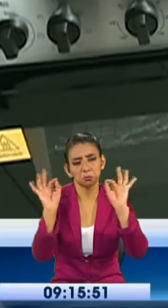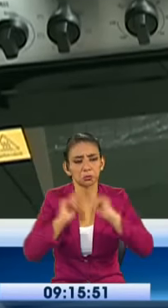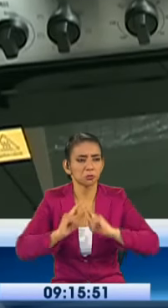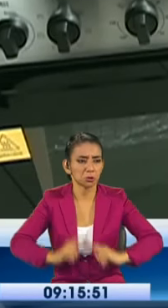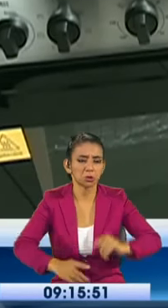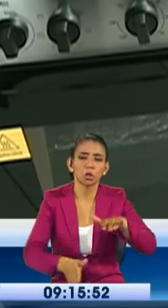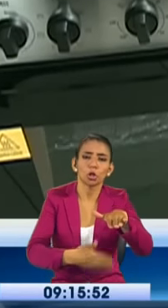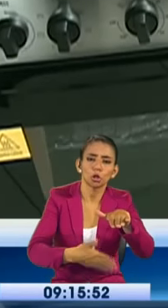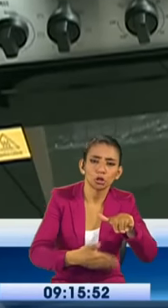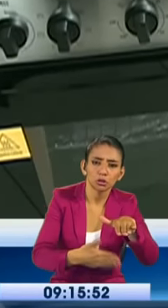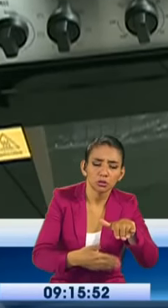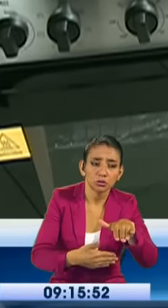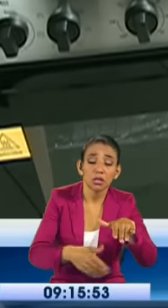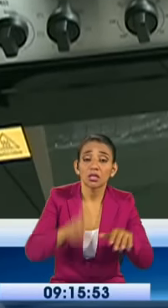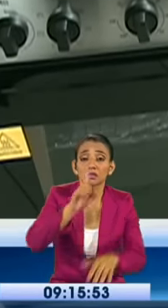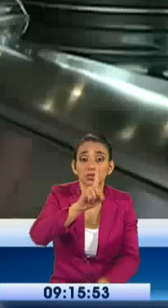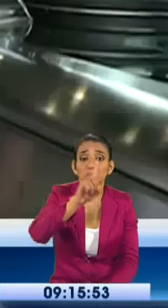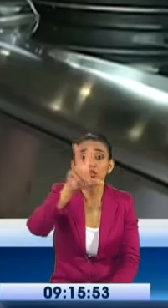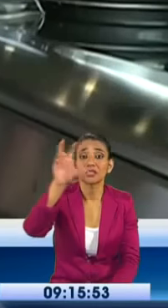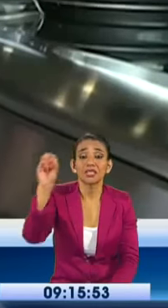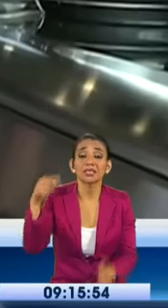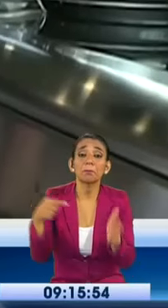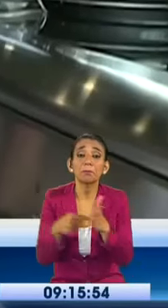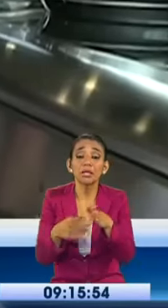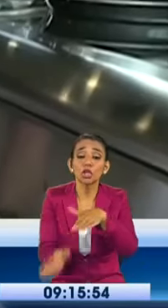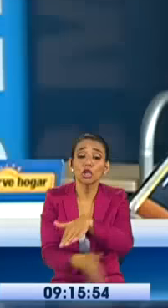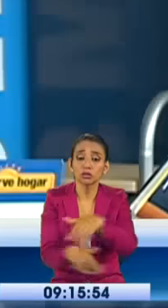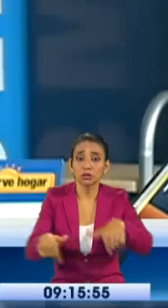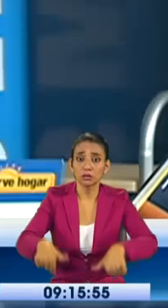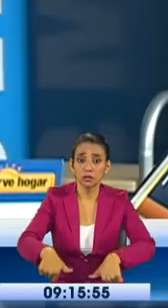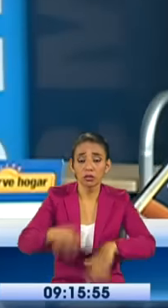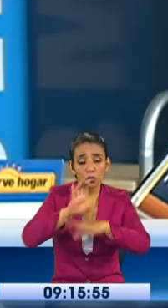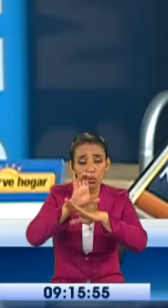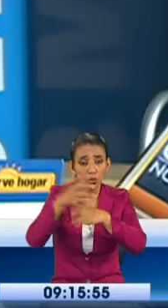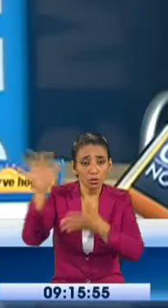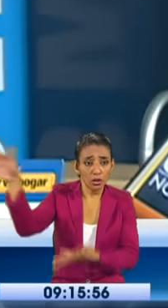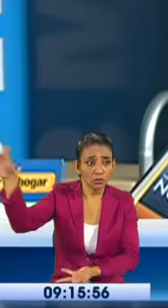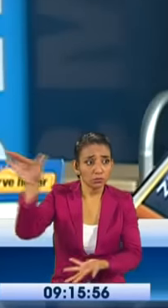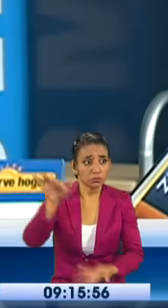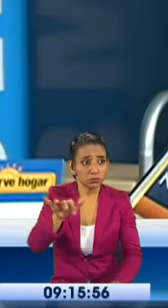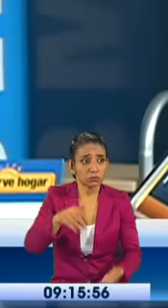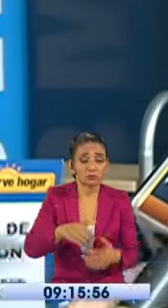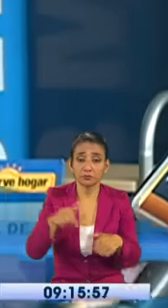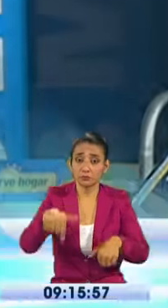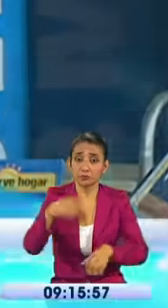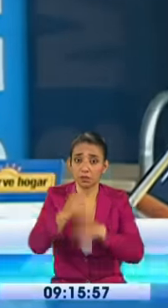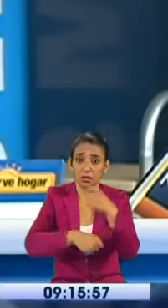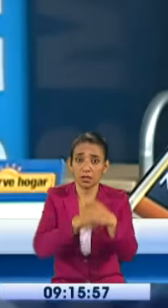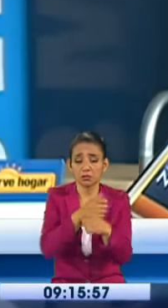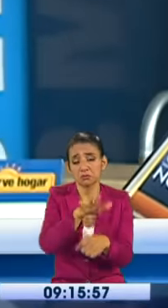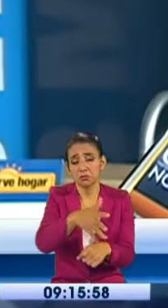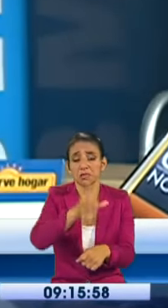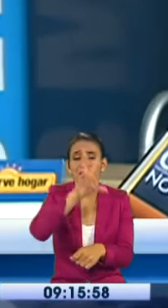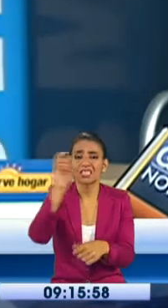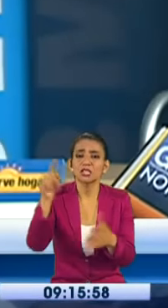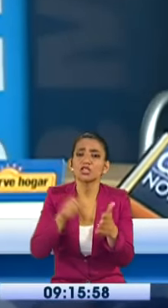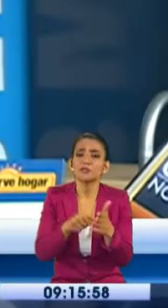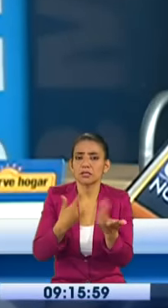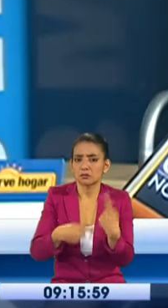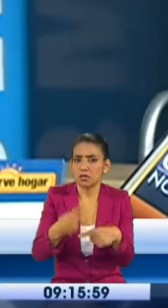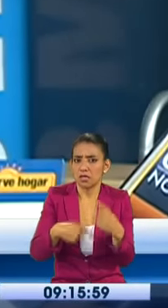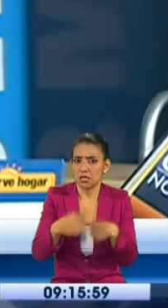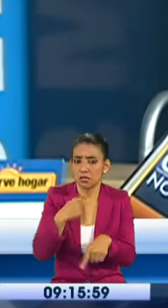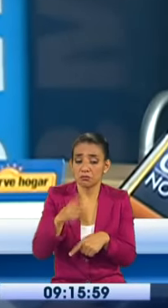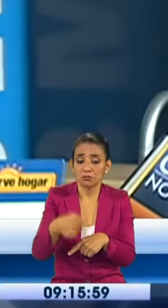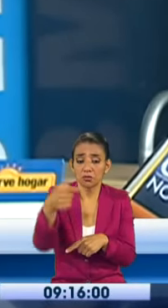han distribuido 130.000 cocinas en todo el país. Este año esperamos llegar a cerca de 300.000 cocinas las vendidas y el